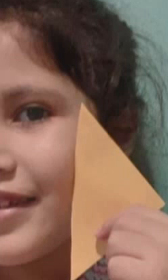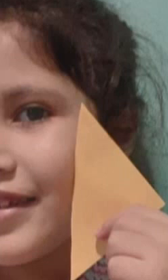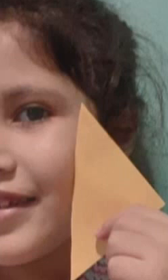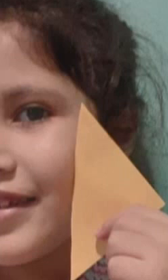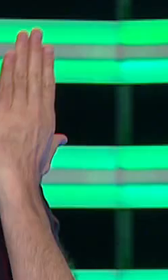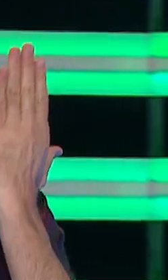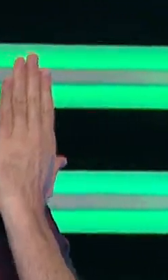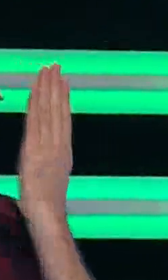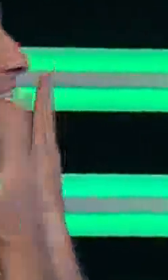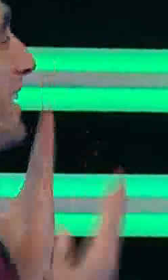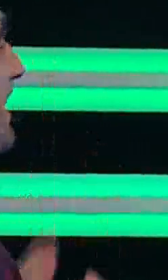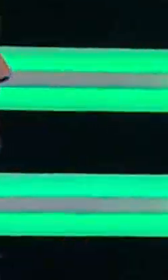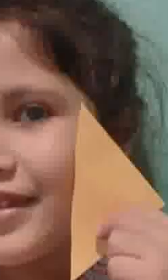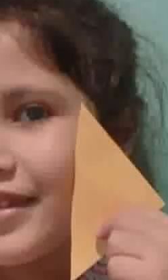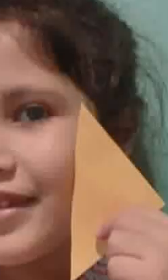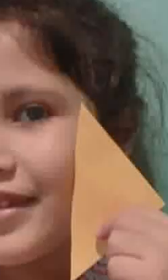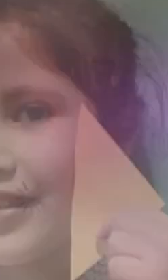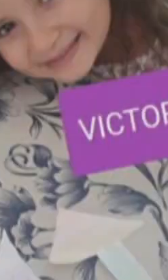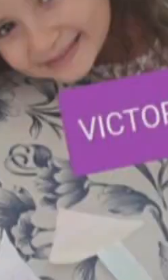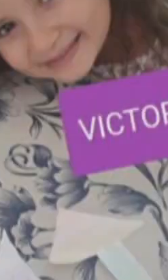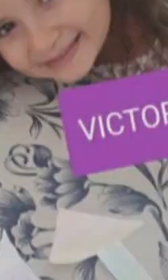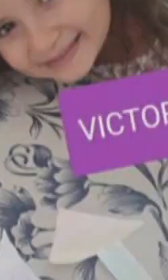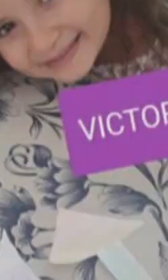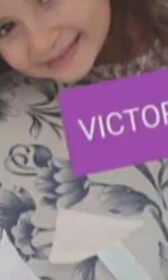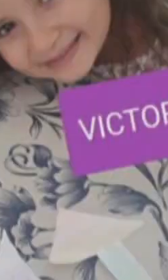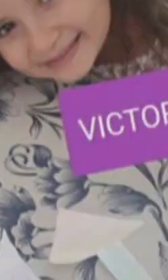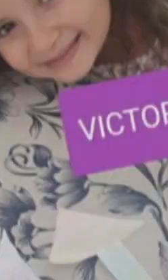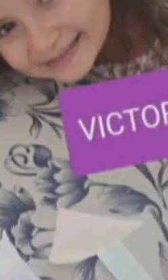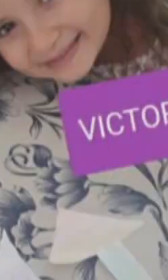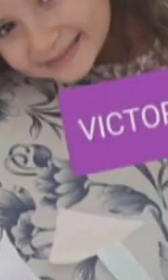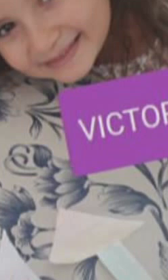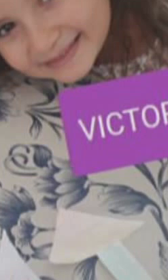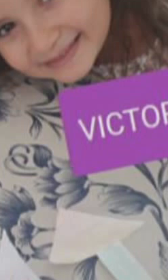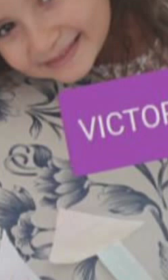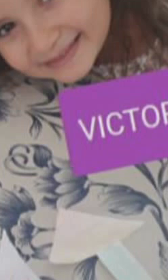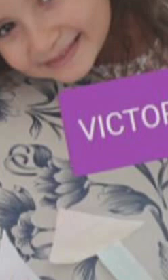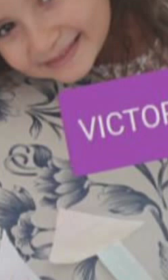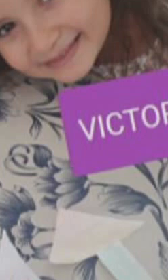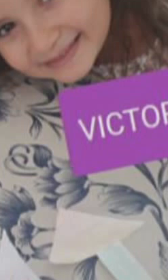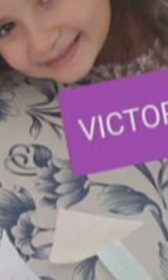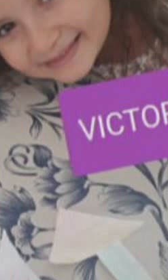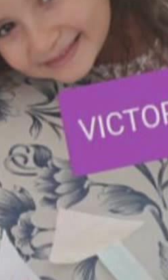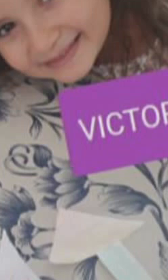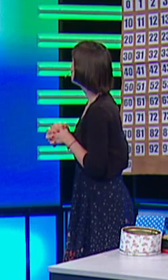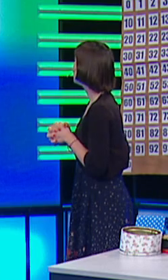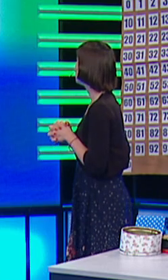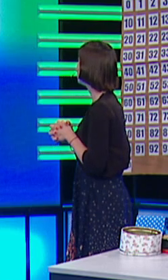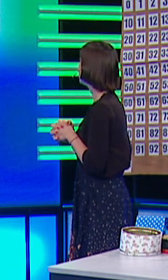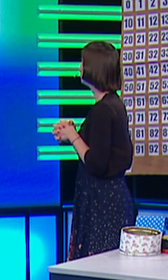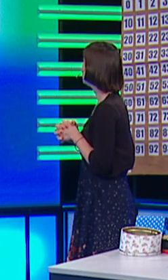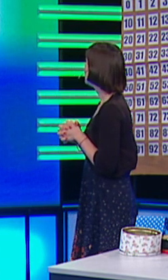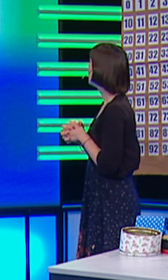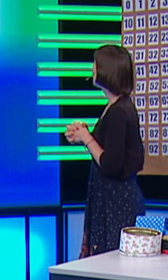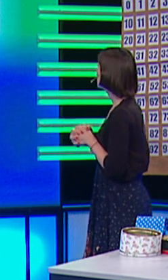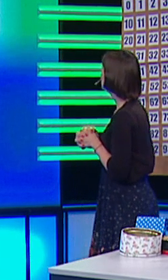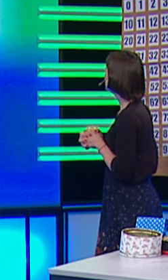unos cachetes. Armó. ¿Eh? Qué grande. Muy armó bien. Como vos. Me encantó. Qué bien. Victoria, a ver acá. Mirá. Una casa y un